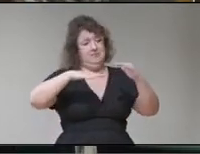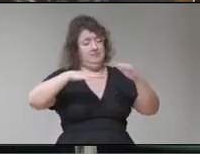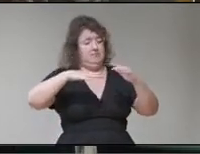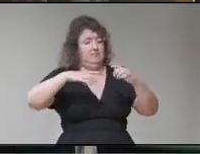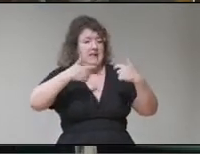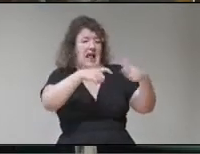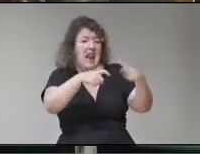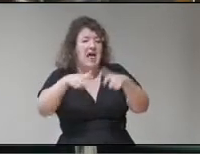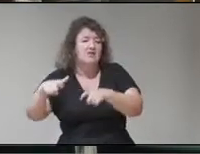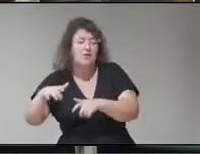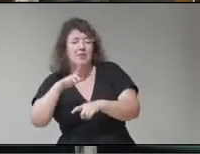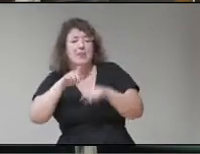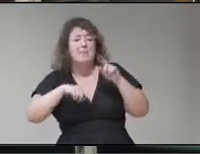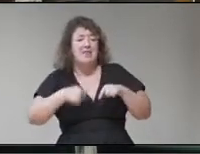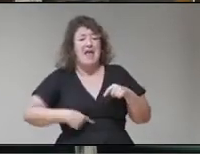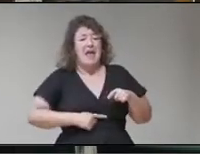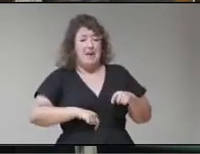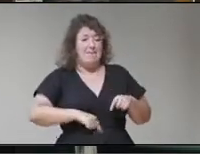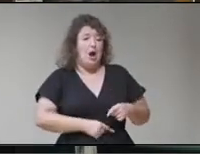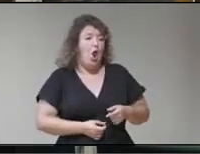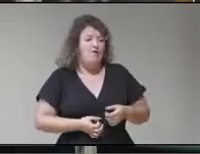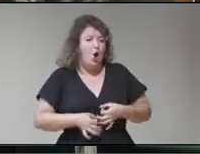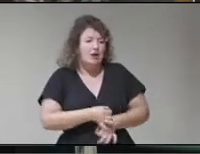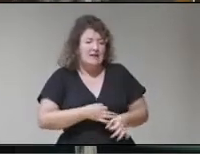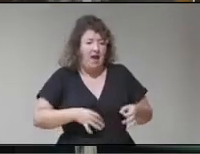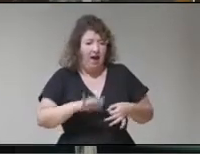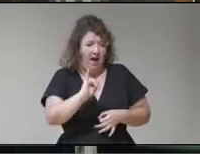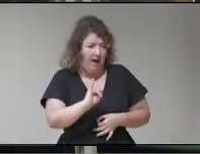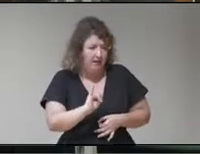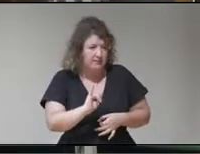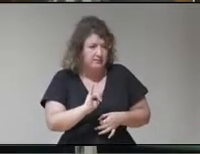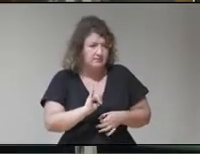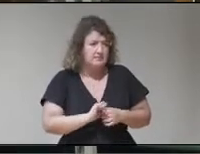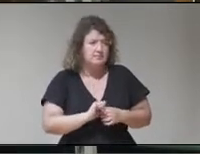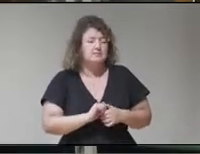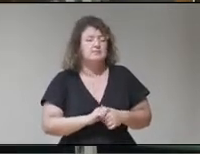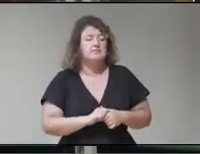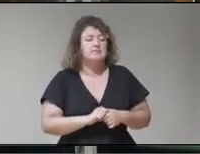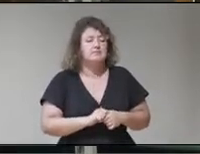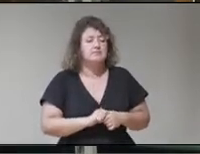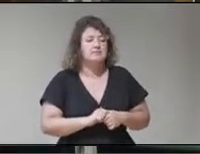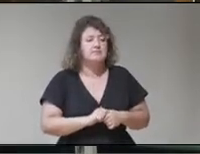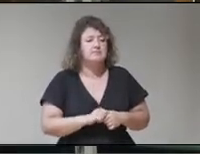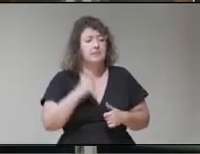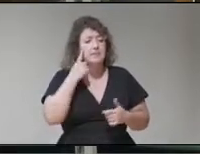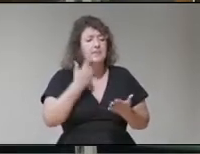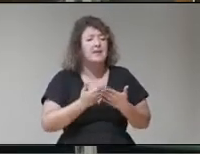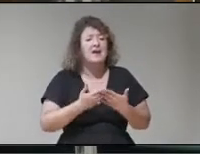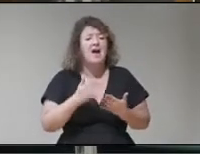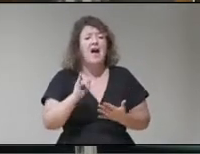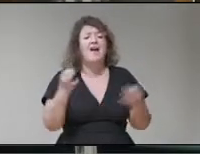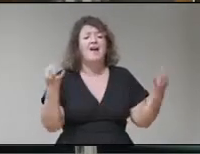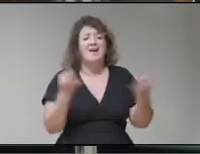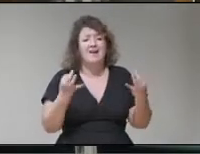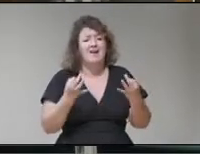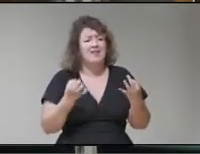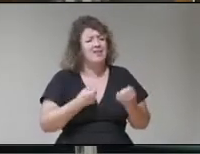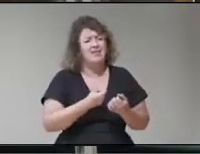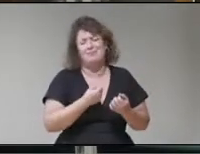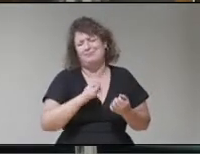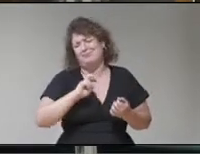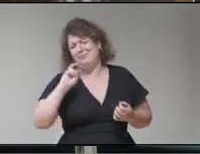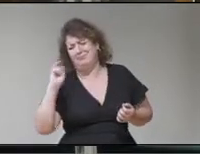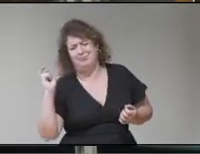la microbiota intestinal que albergan. De tal manera, entonces, que lo que encontramos es que hay una diversidad muy